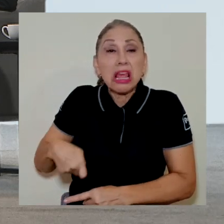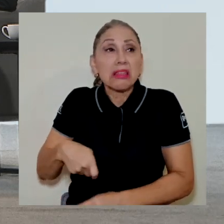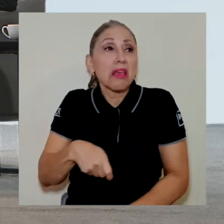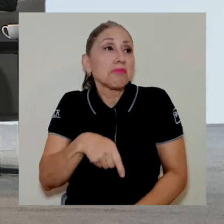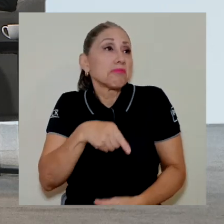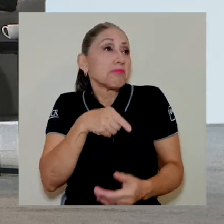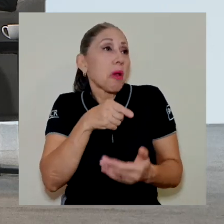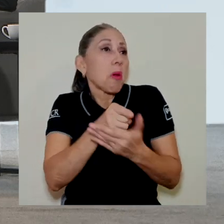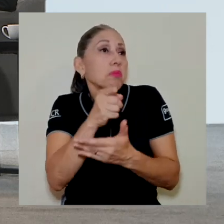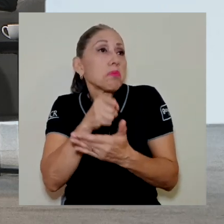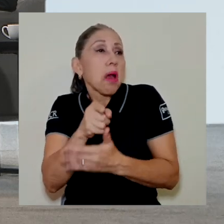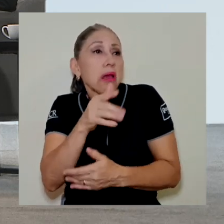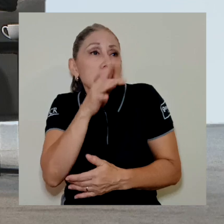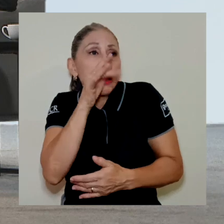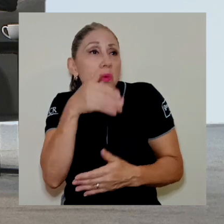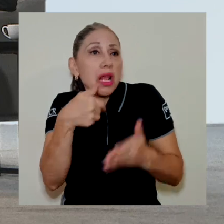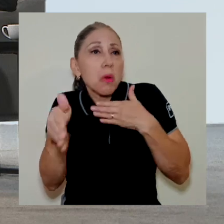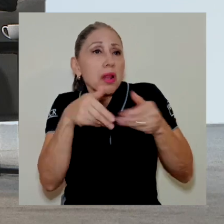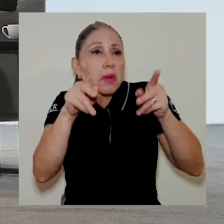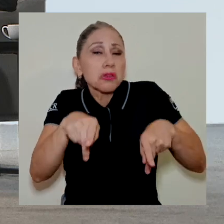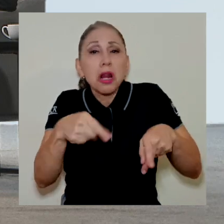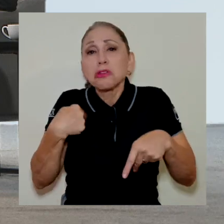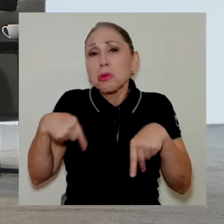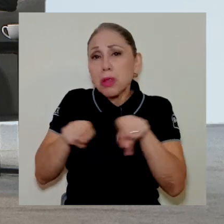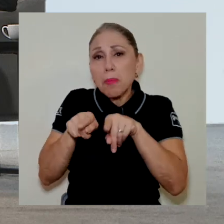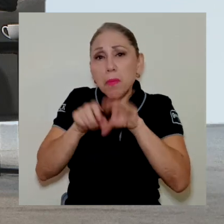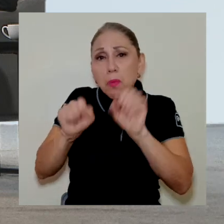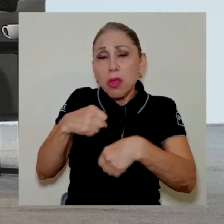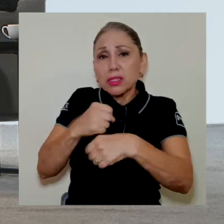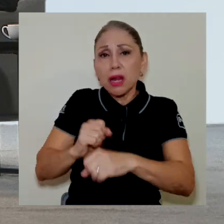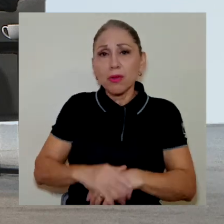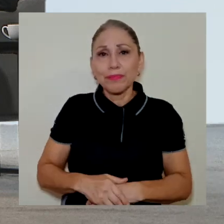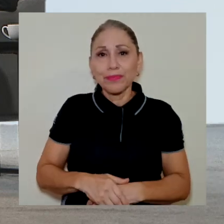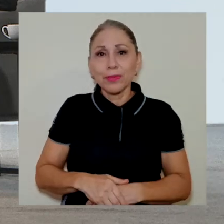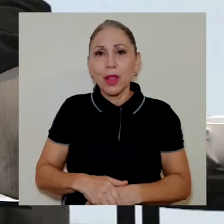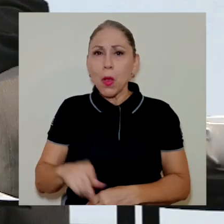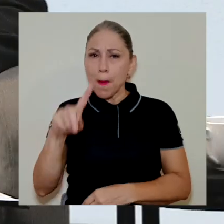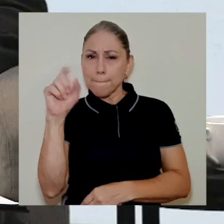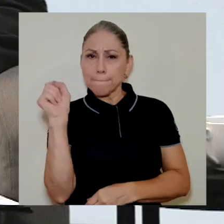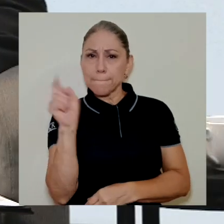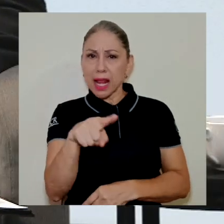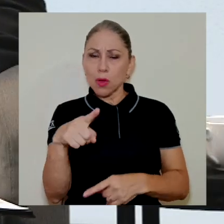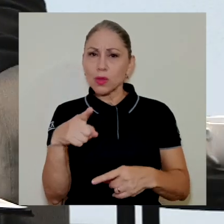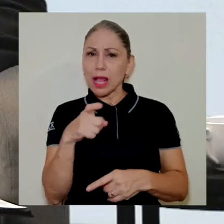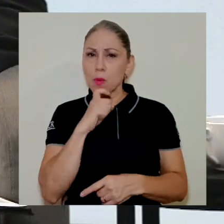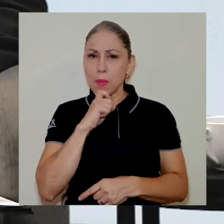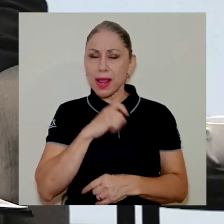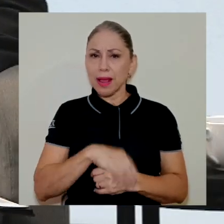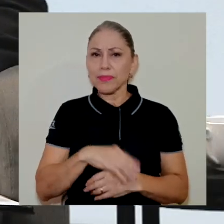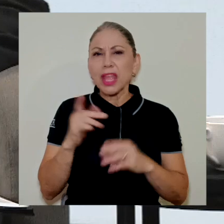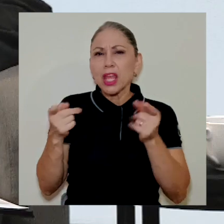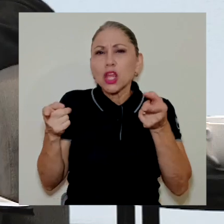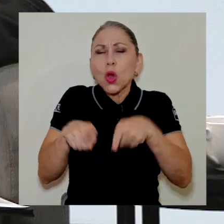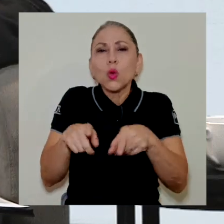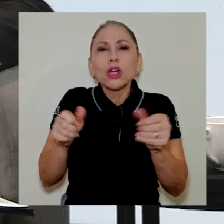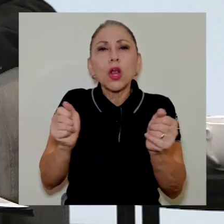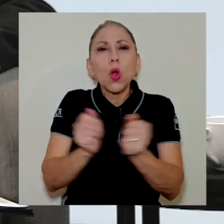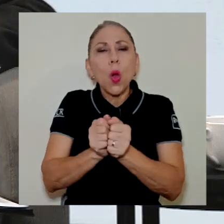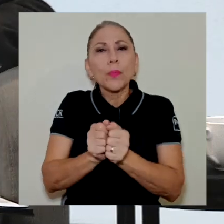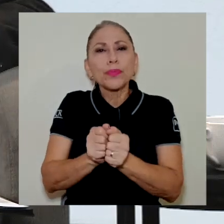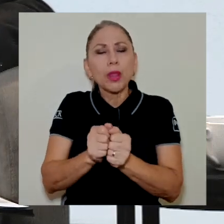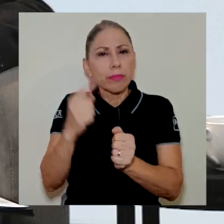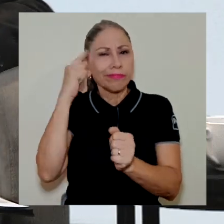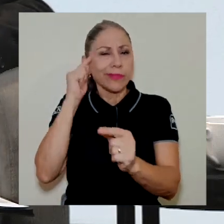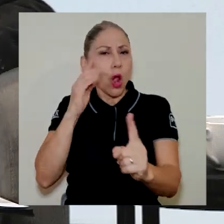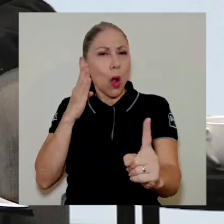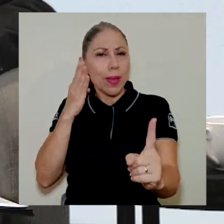ridiculiza a cualquiera, pues yo también puedo ridiculizar a quien yo quiera. Sí, una pregunta compleja. ¿Qué ocurre con la